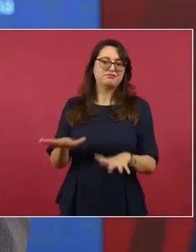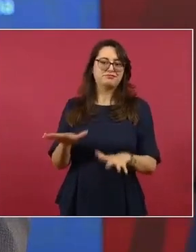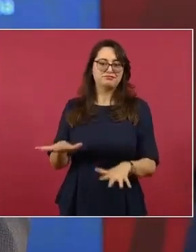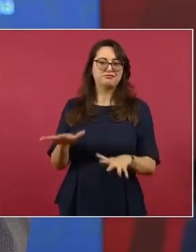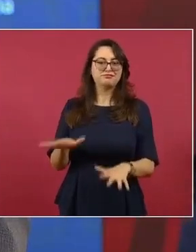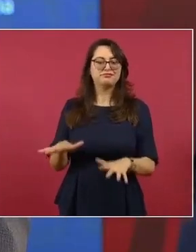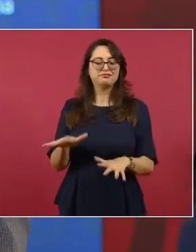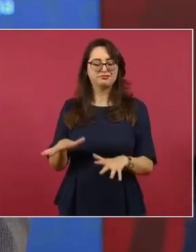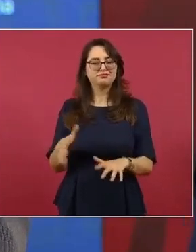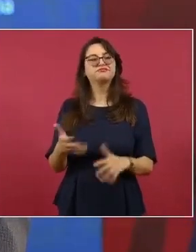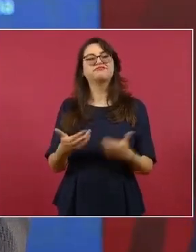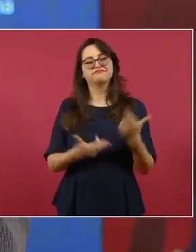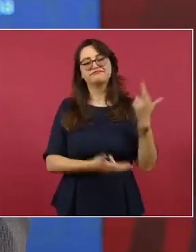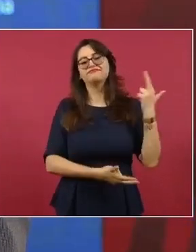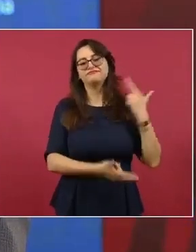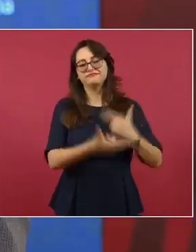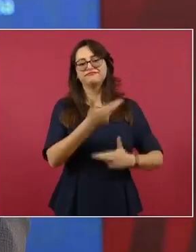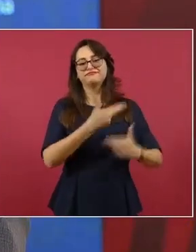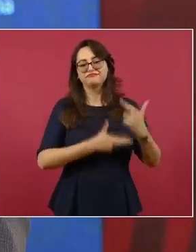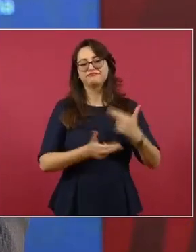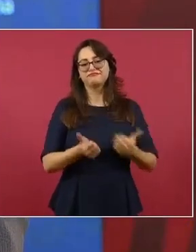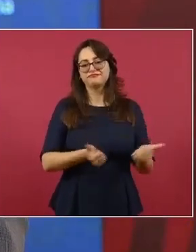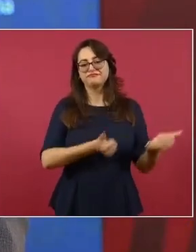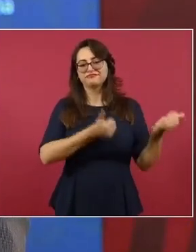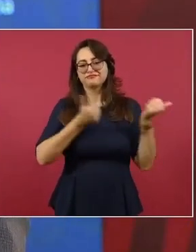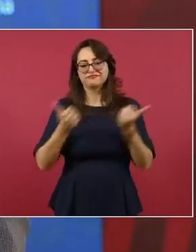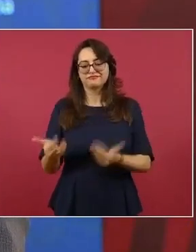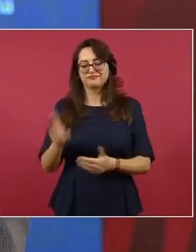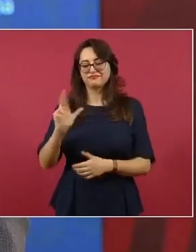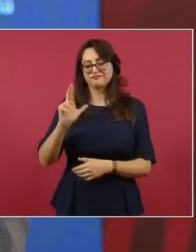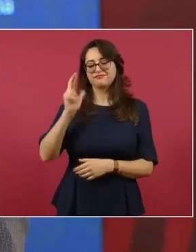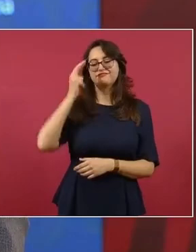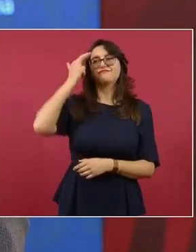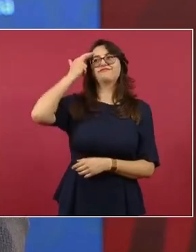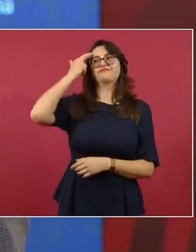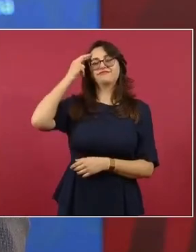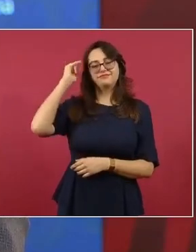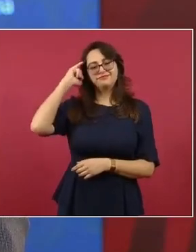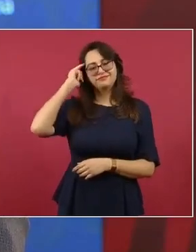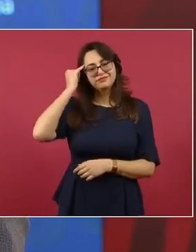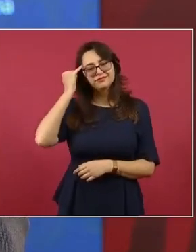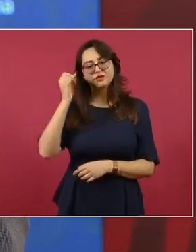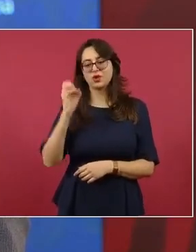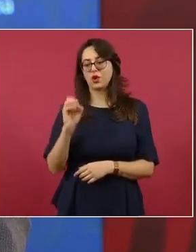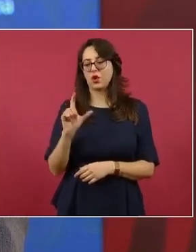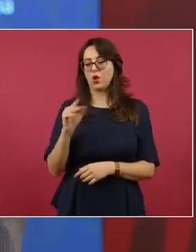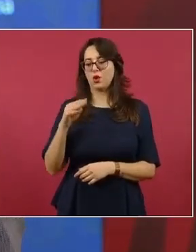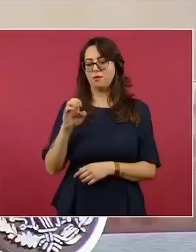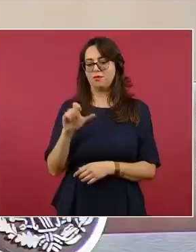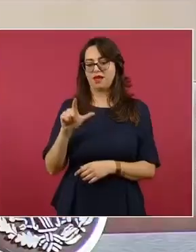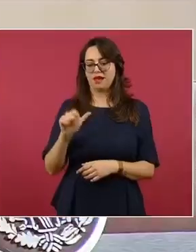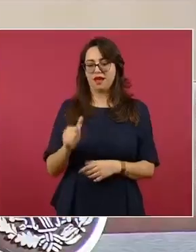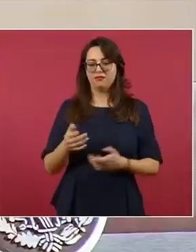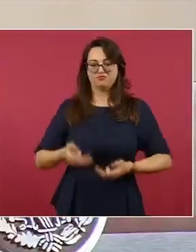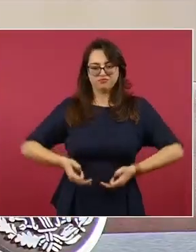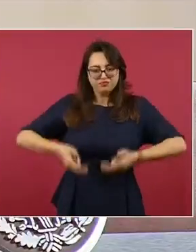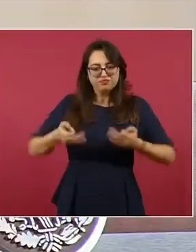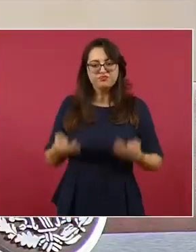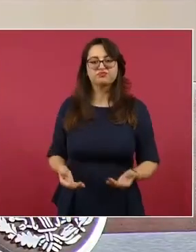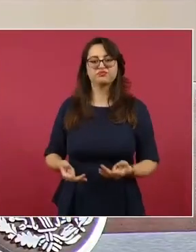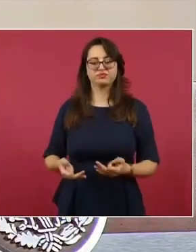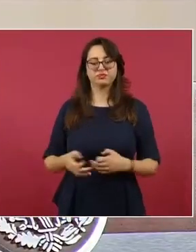resultado de la civilización olmeca, la civilización originaria de Mesoamérica.